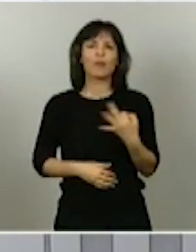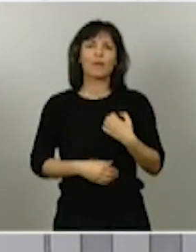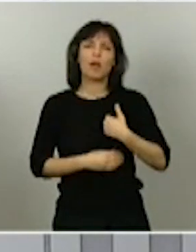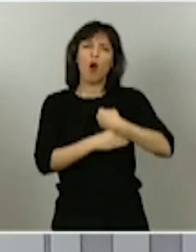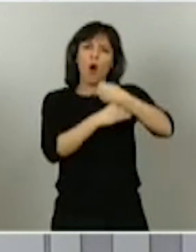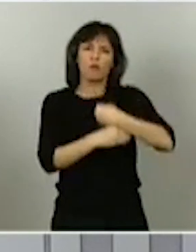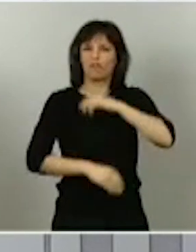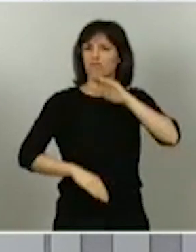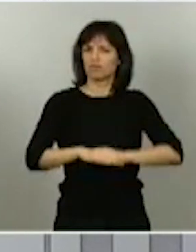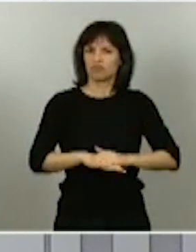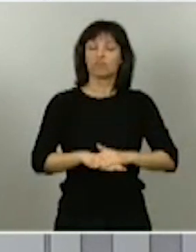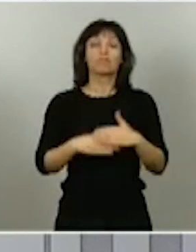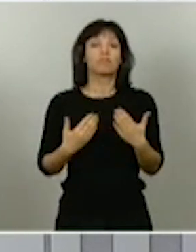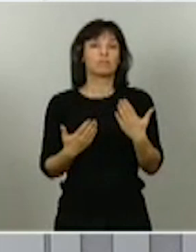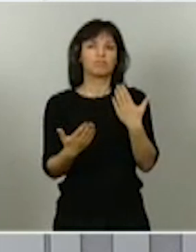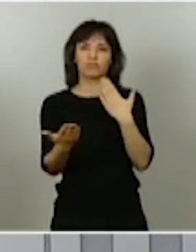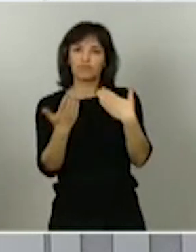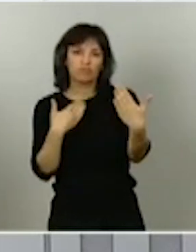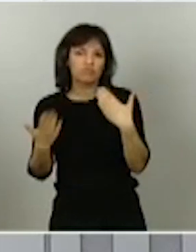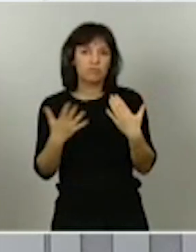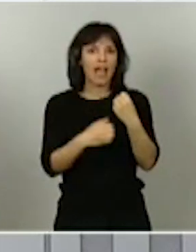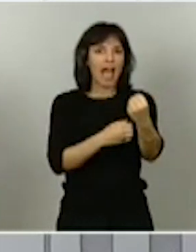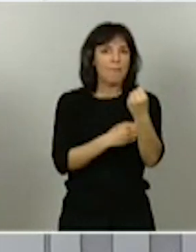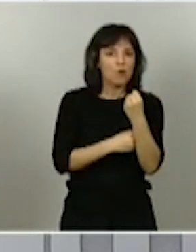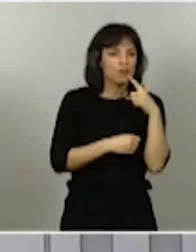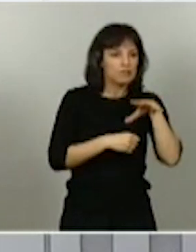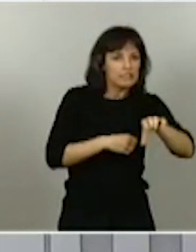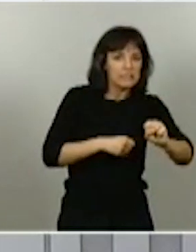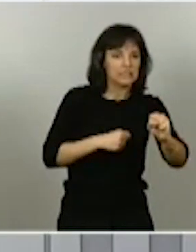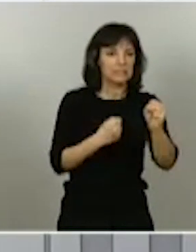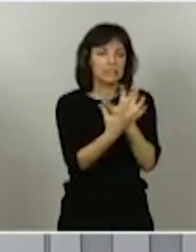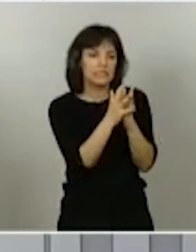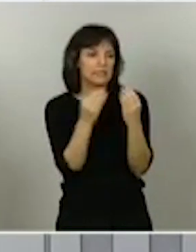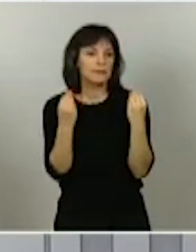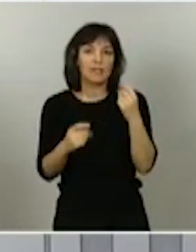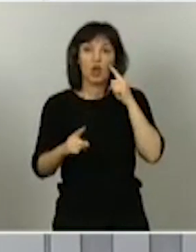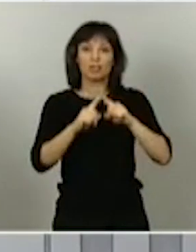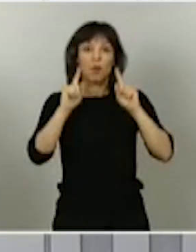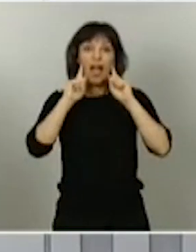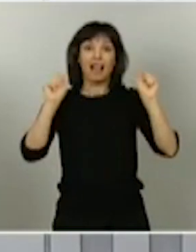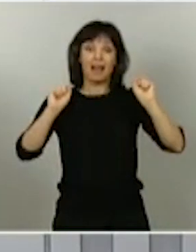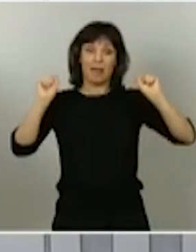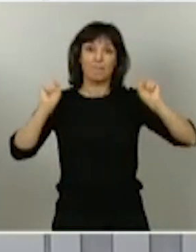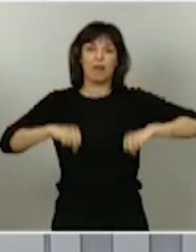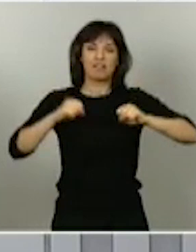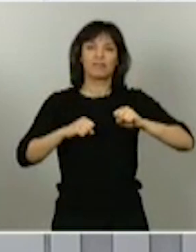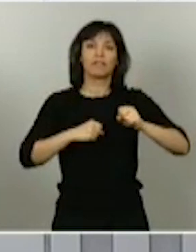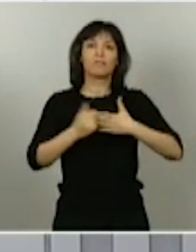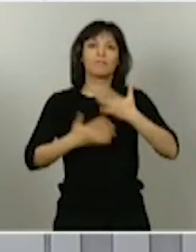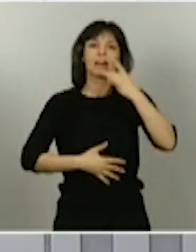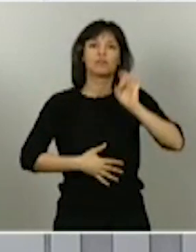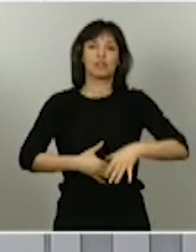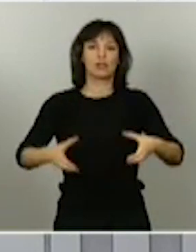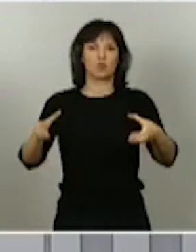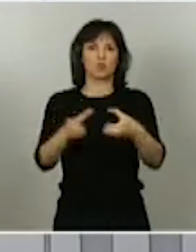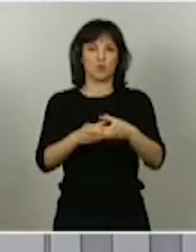dialogar, amarrar los apoyos necesarios para que el estado de alarma sea aprobado por los grupos parlamentarios, de manera que, como